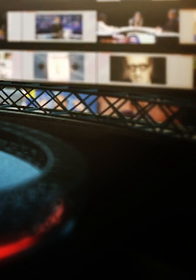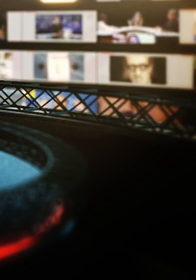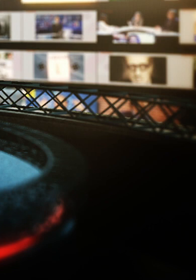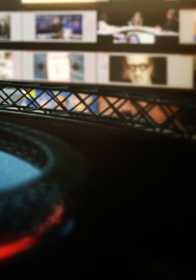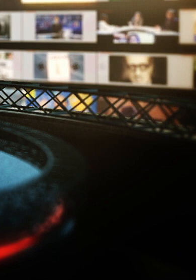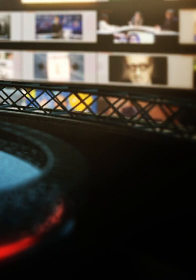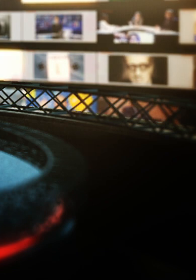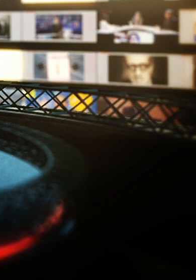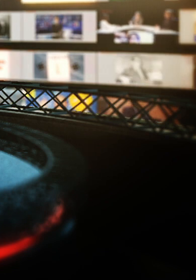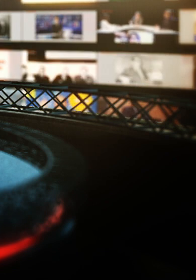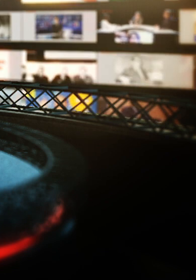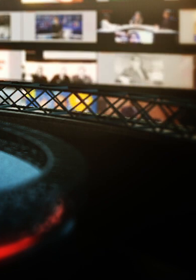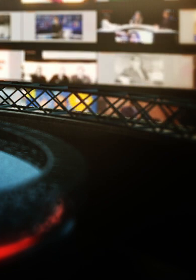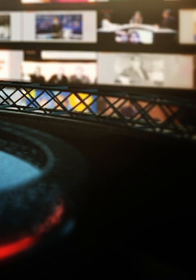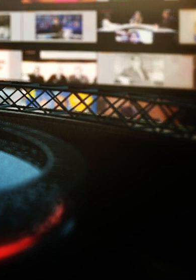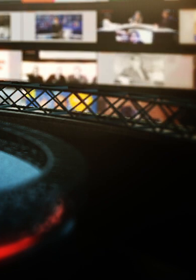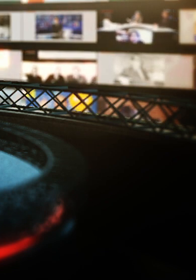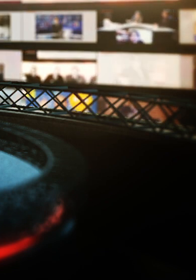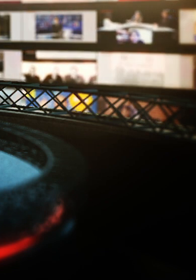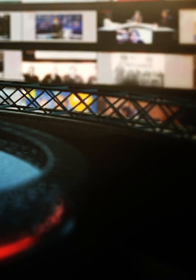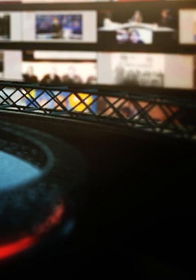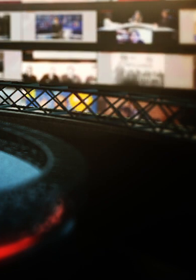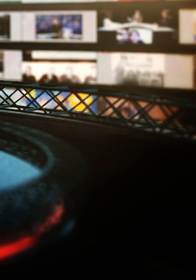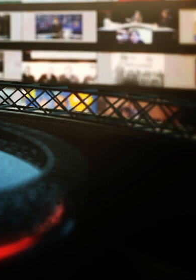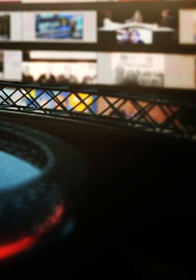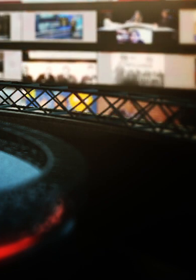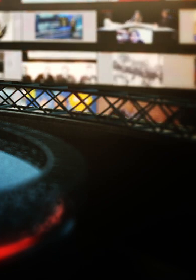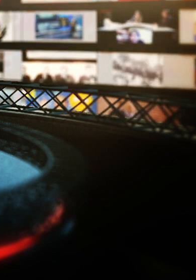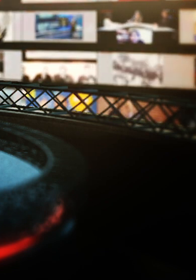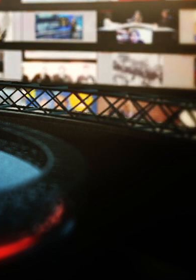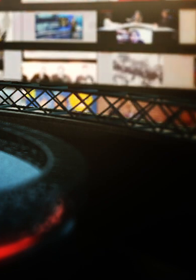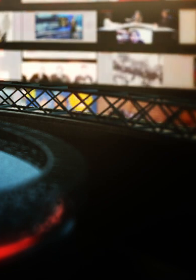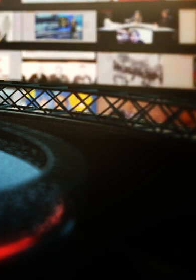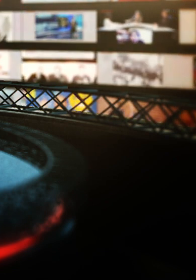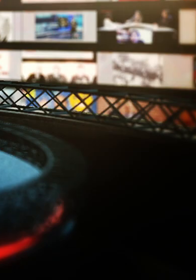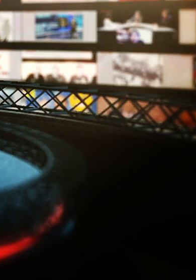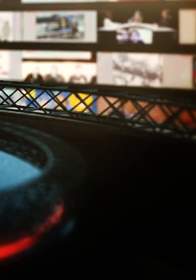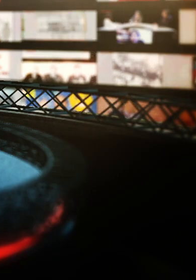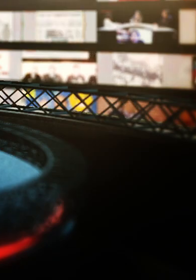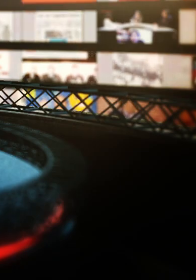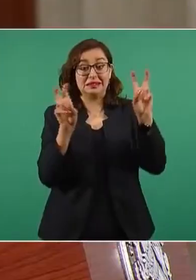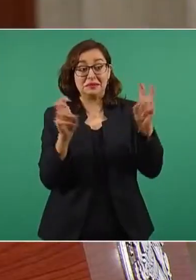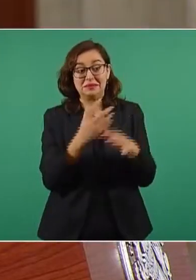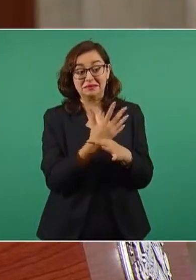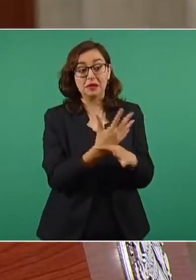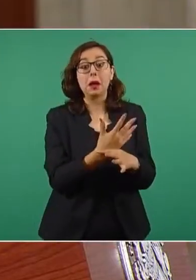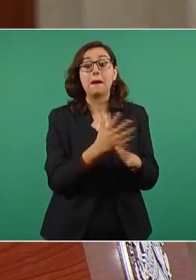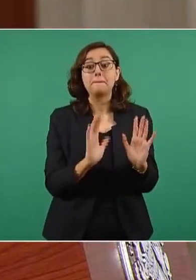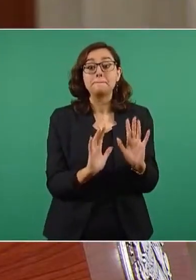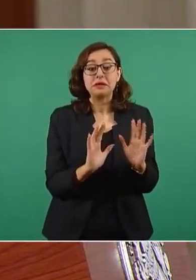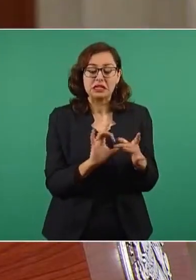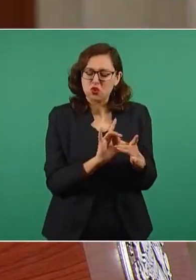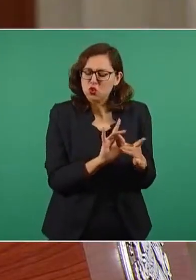que el hijo del presidente comprará el equipo del Cruz Azul. A eso Andrés Manuel señaló que esto es mentira. Según mi